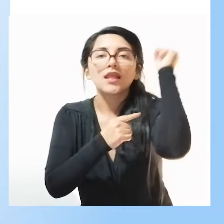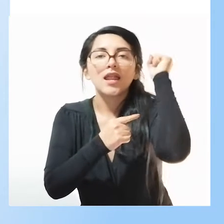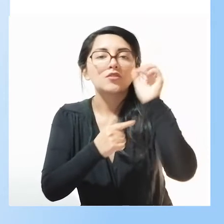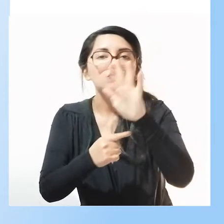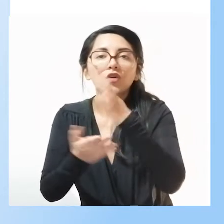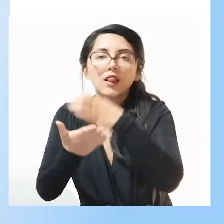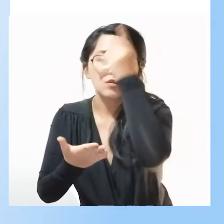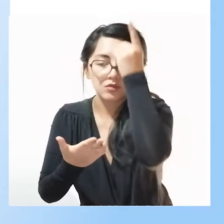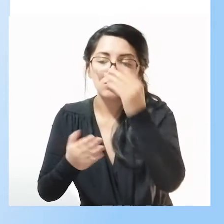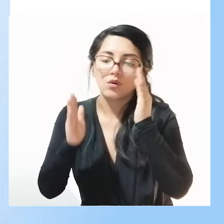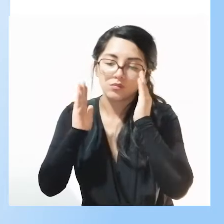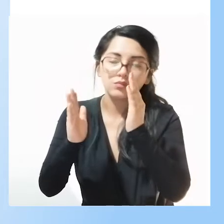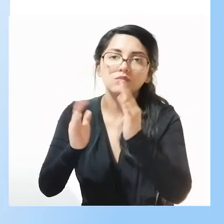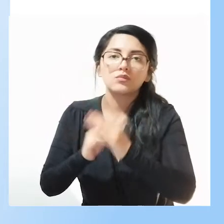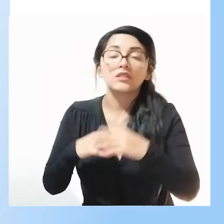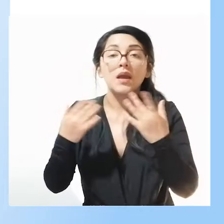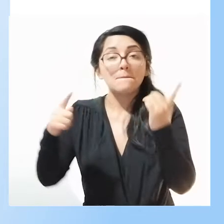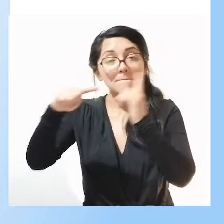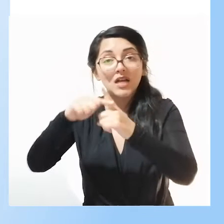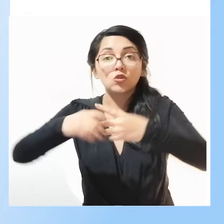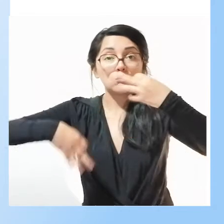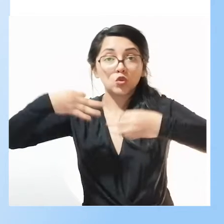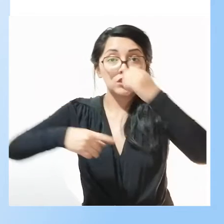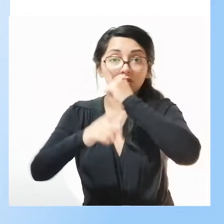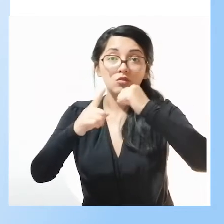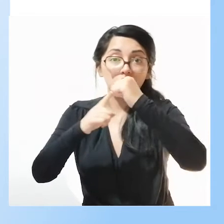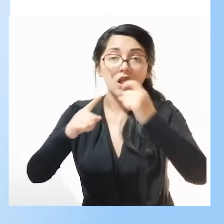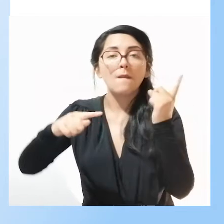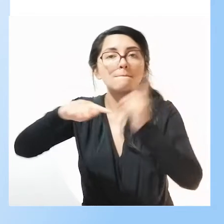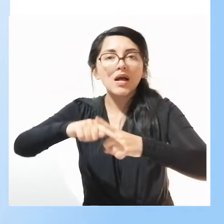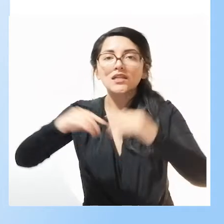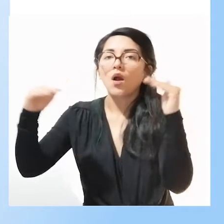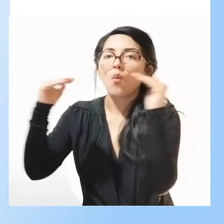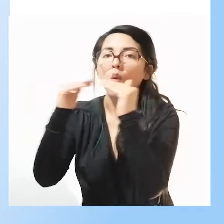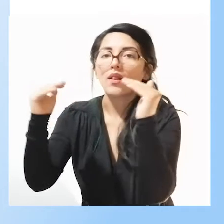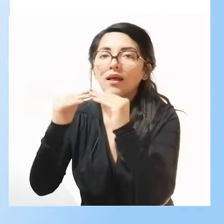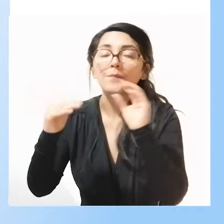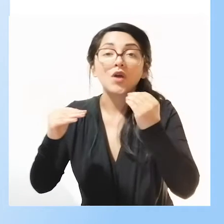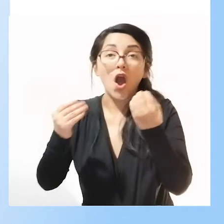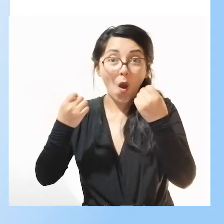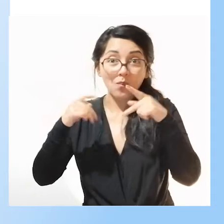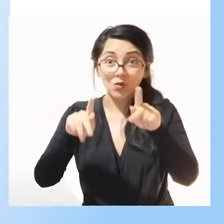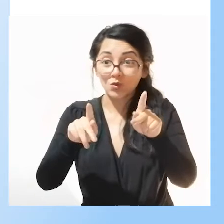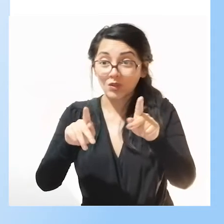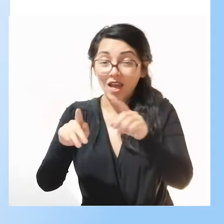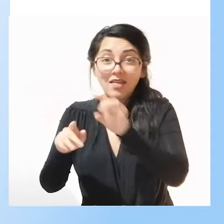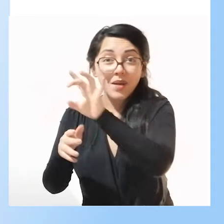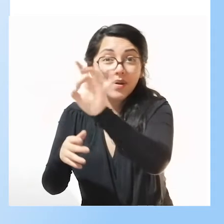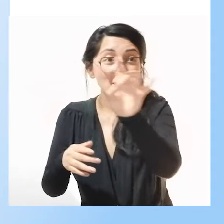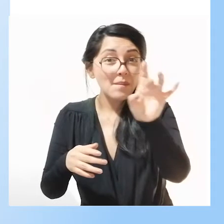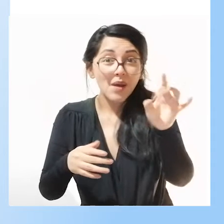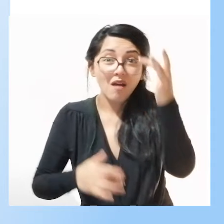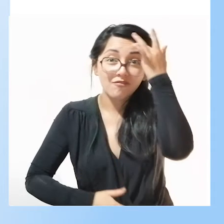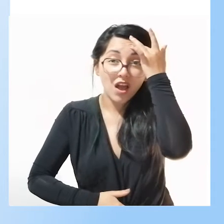también la perspectiva de equidad y de justicia social, porque ofrece igualdad de oportunidades a las personas que tienen